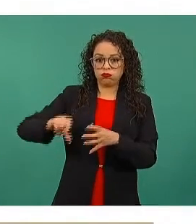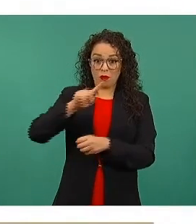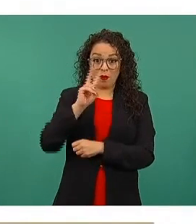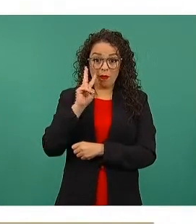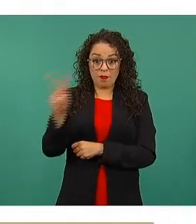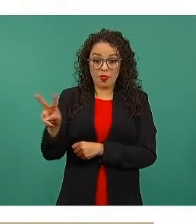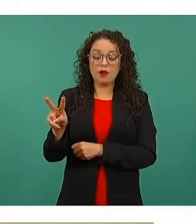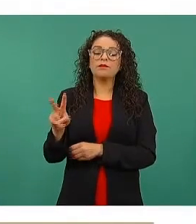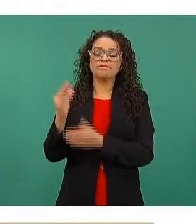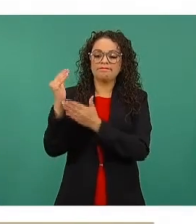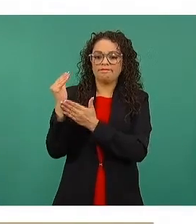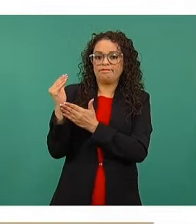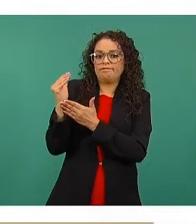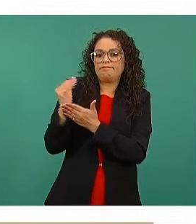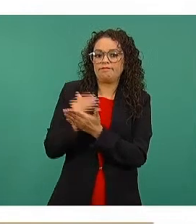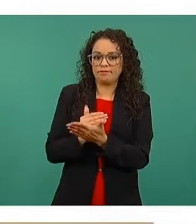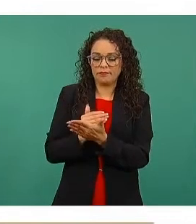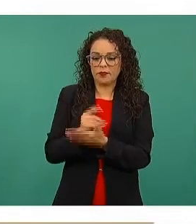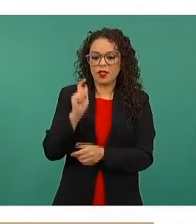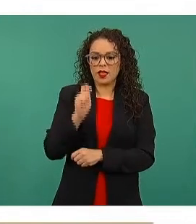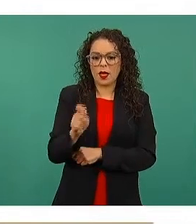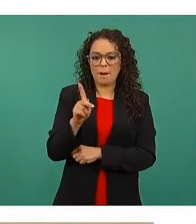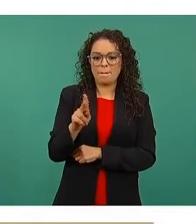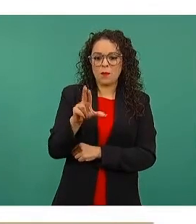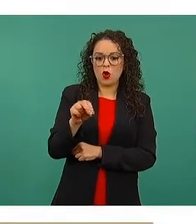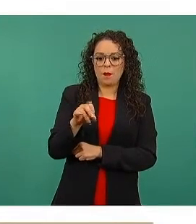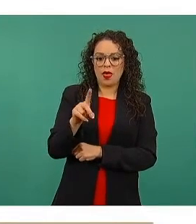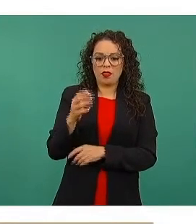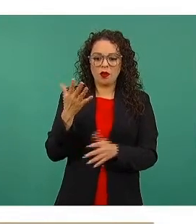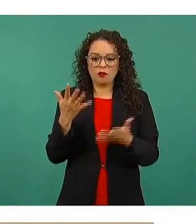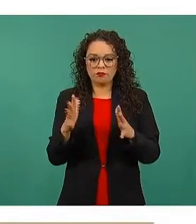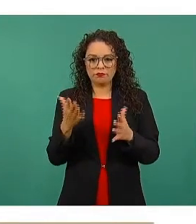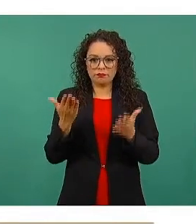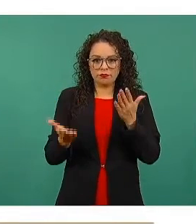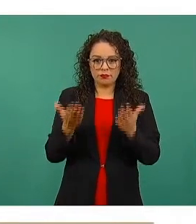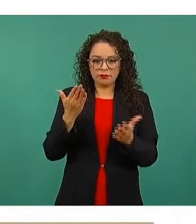abajo del promedio de